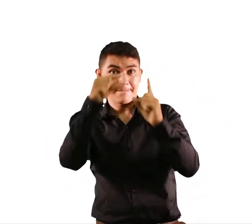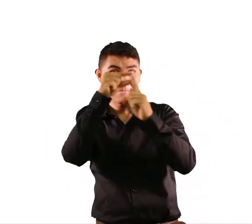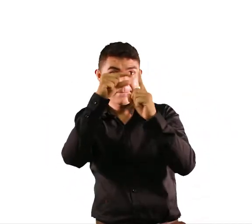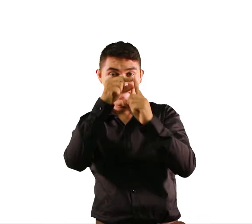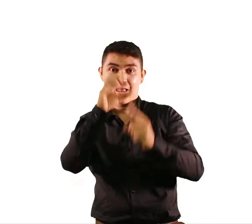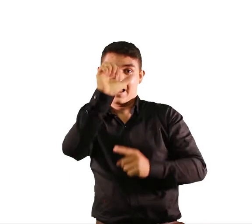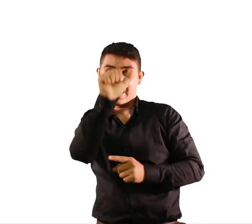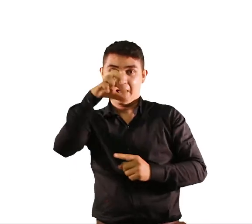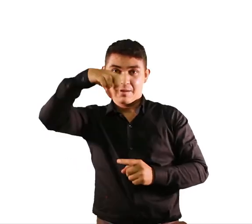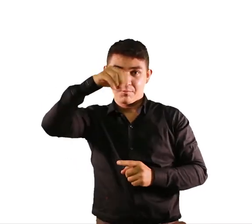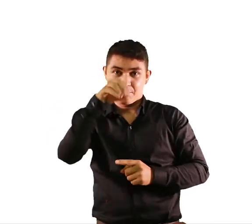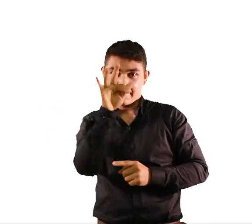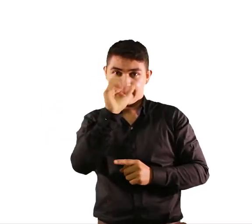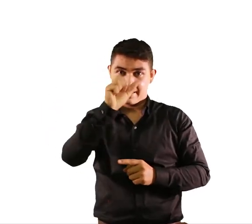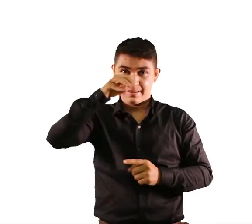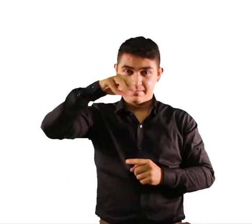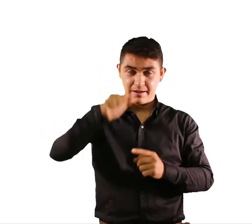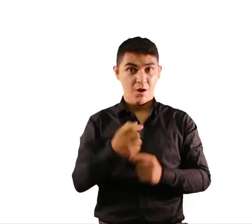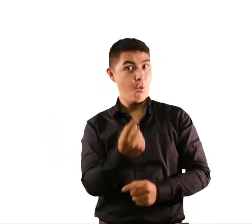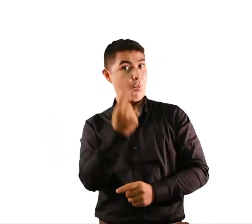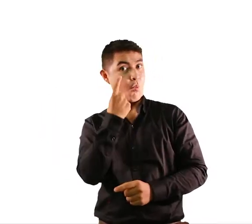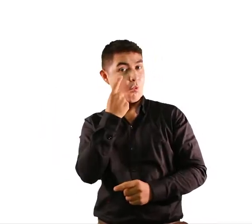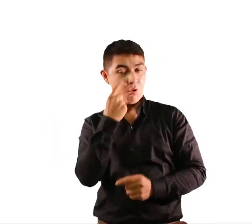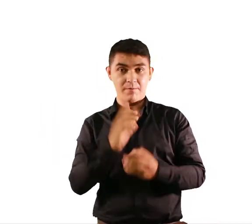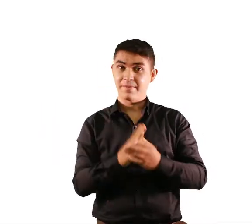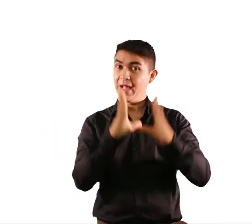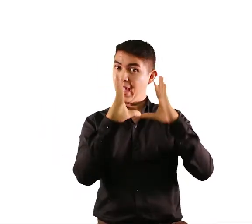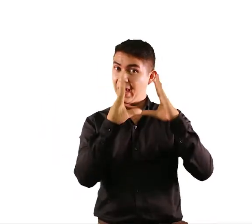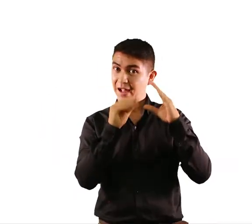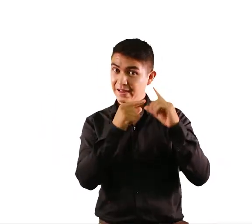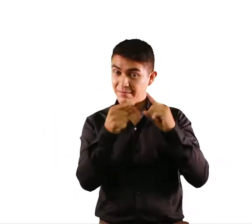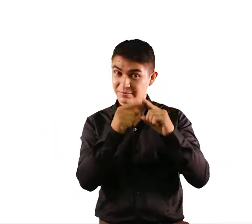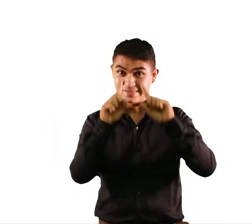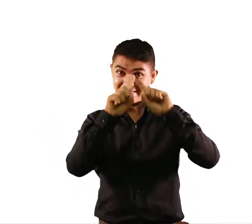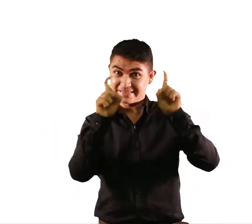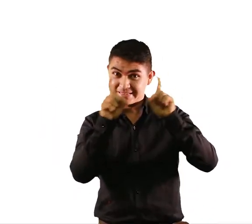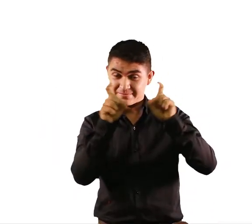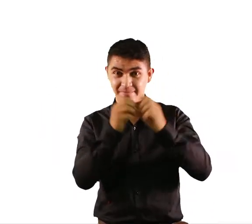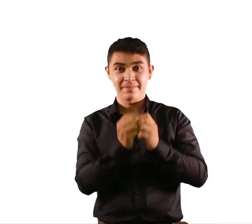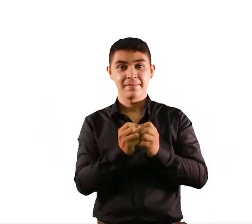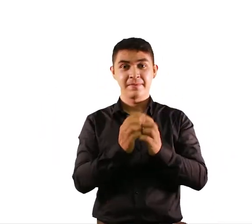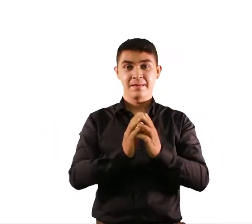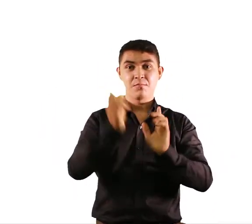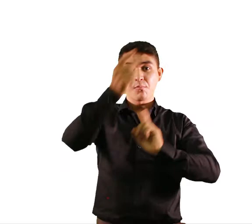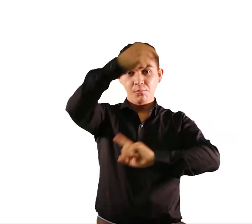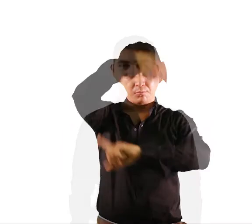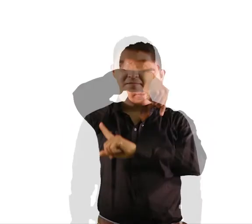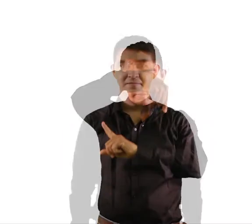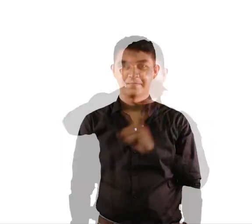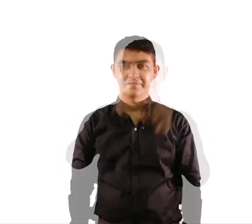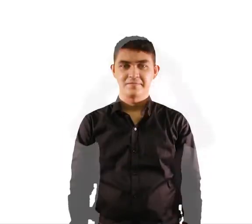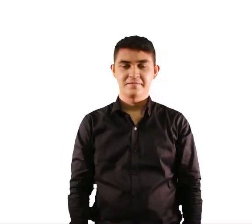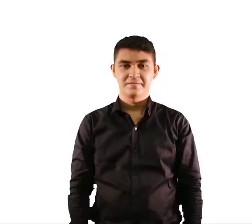Ojo, estamos hablando de polígonos regulares.